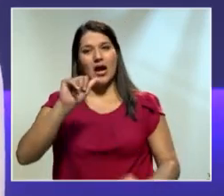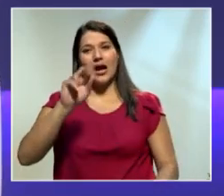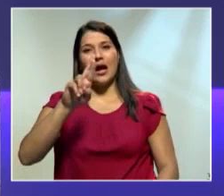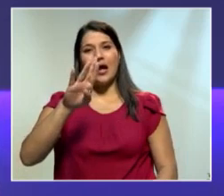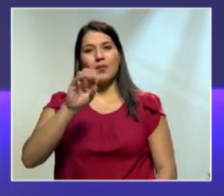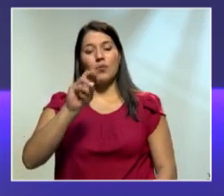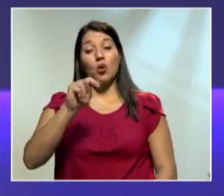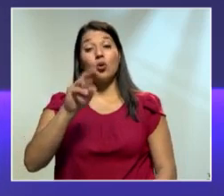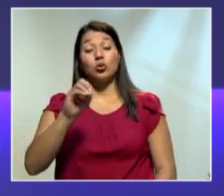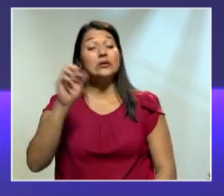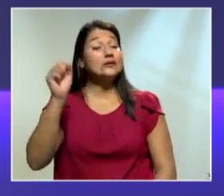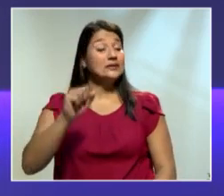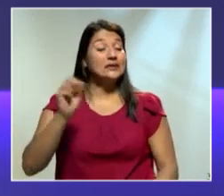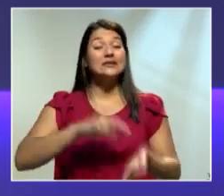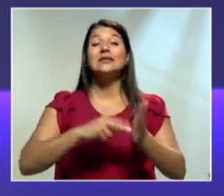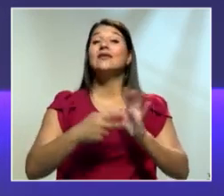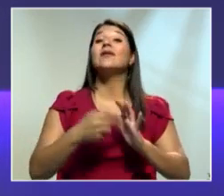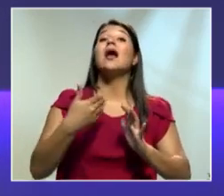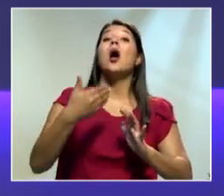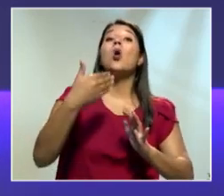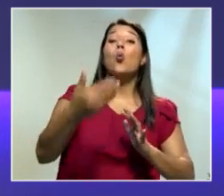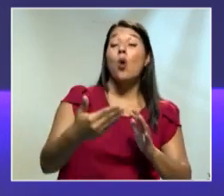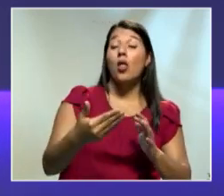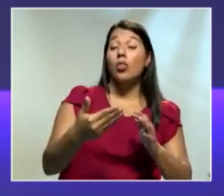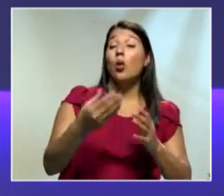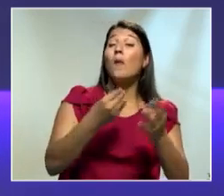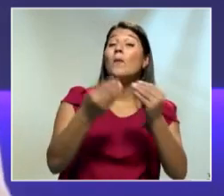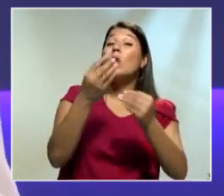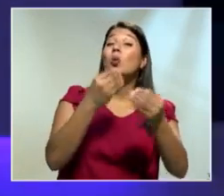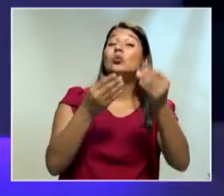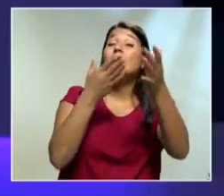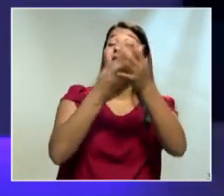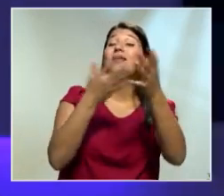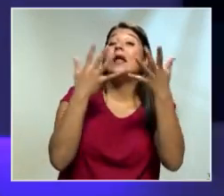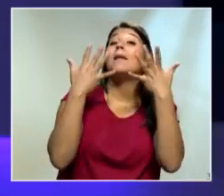cuando se generan las emisiones y se pueden compensar a nivel económico. Es decir,